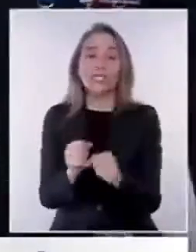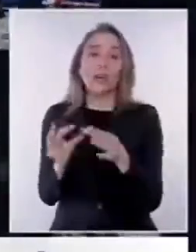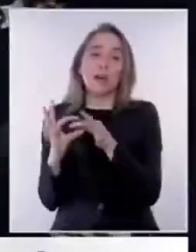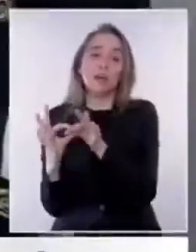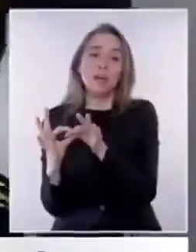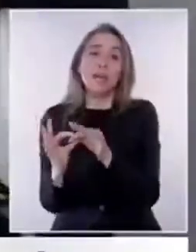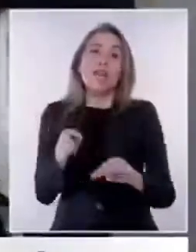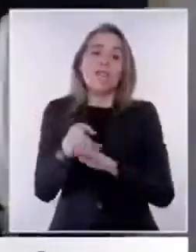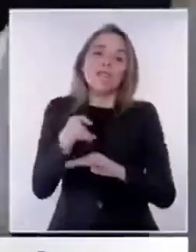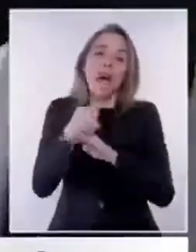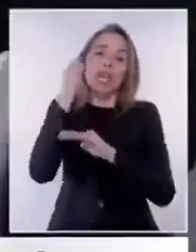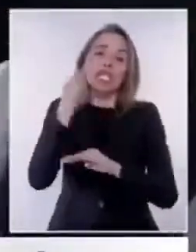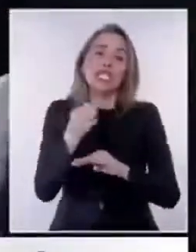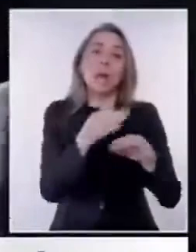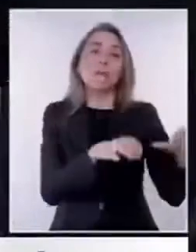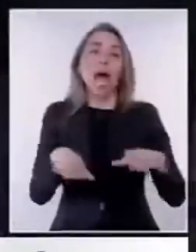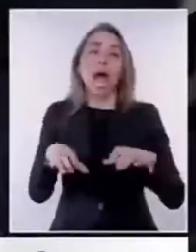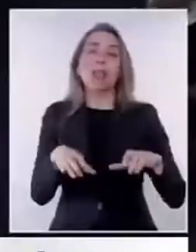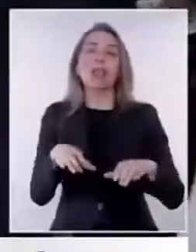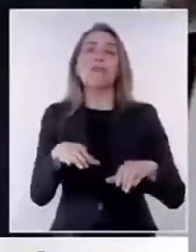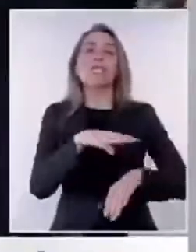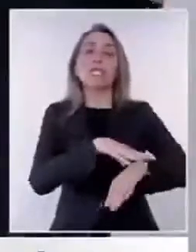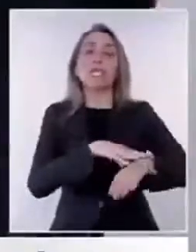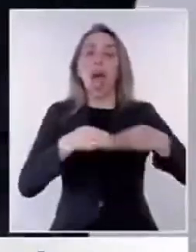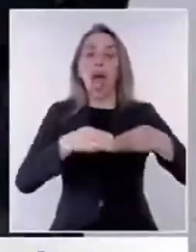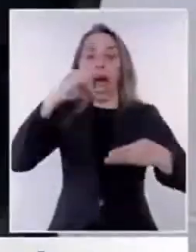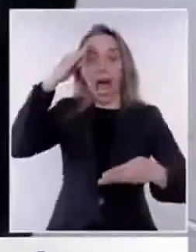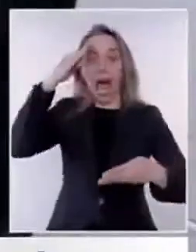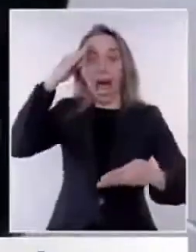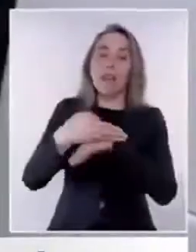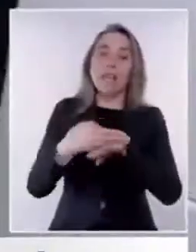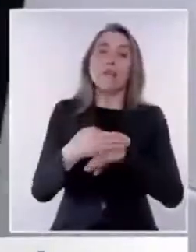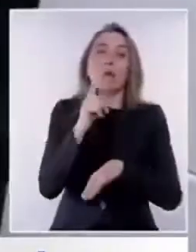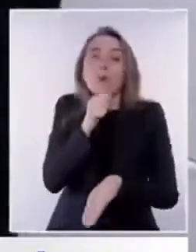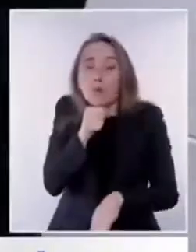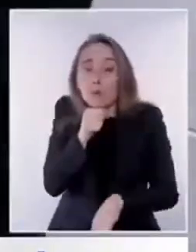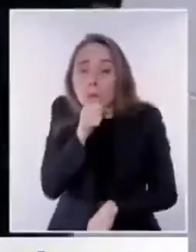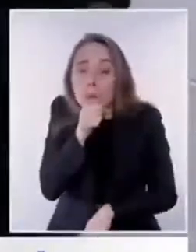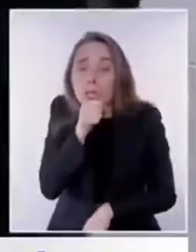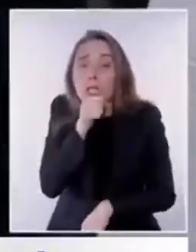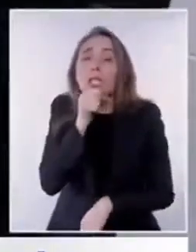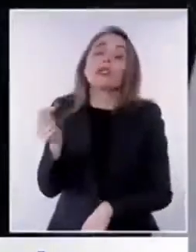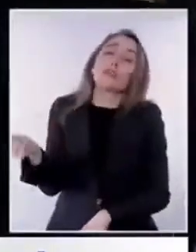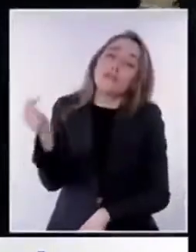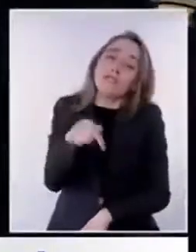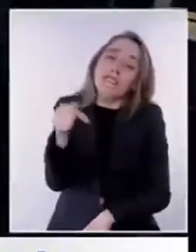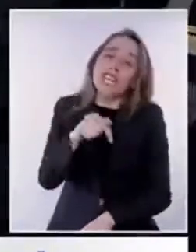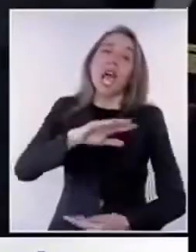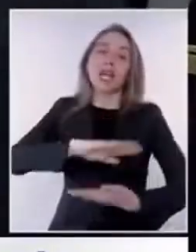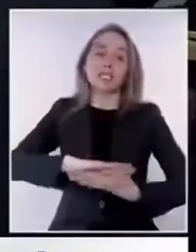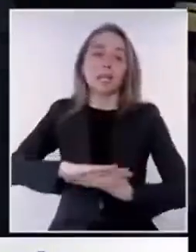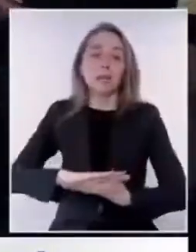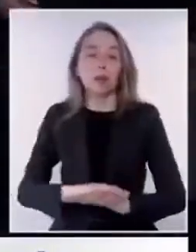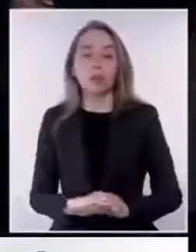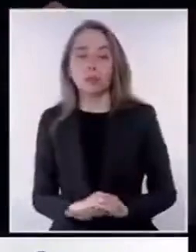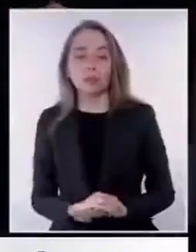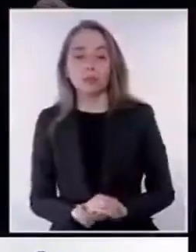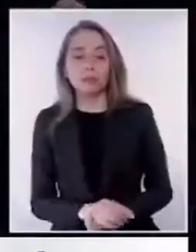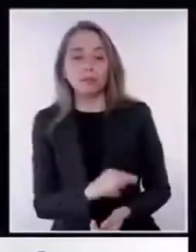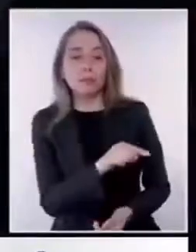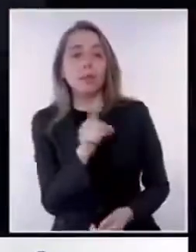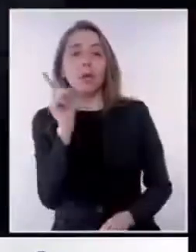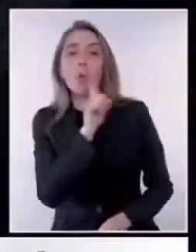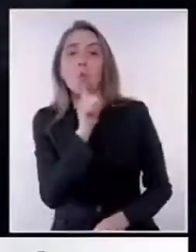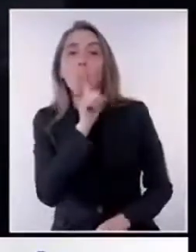las actividades oficiales de la Armada. Ya en sus últimos años venía, ¿cierto? De la ceremonia. El último que se entierra